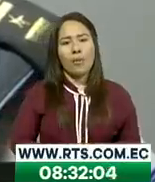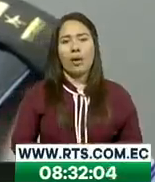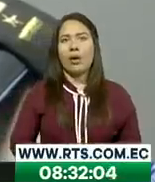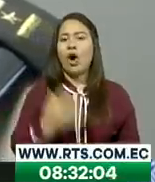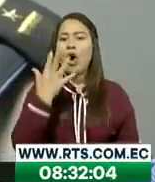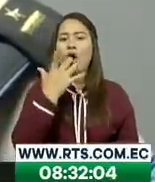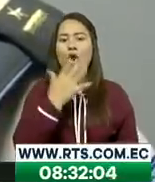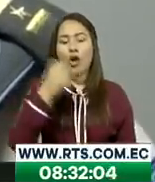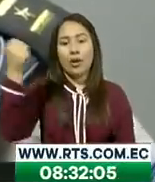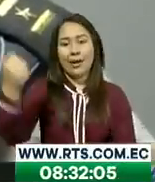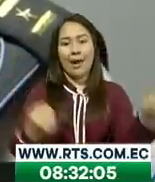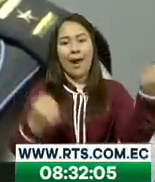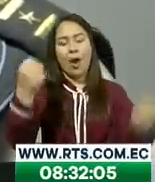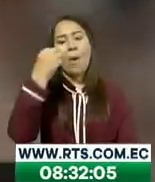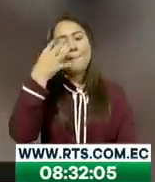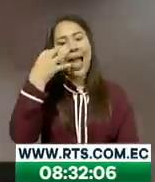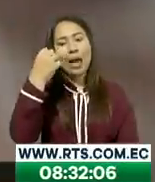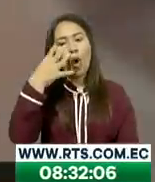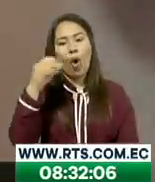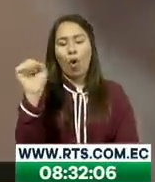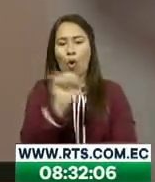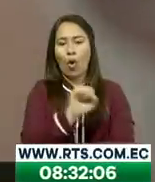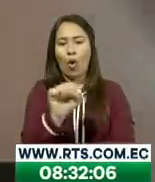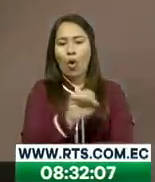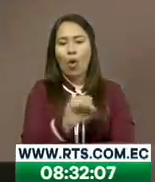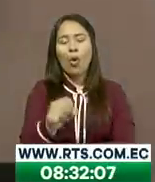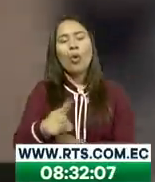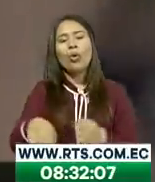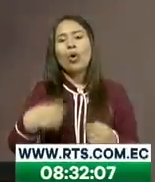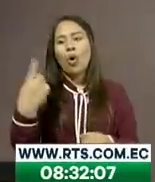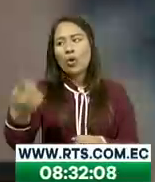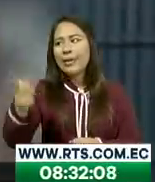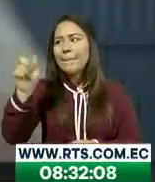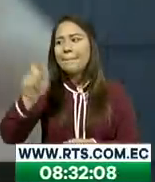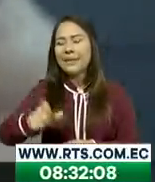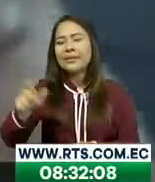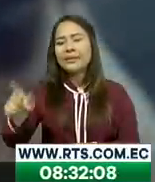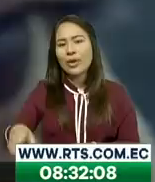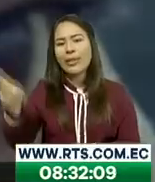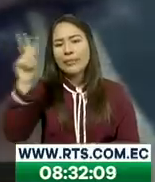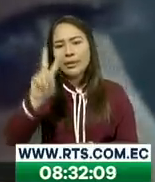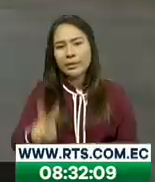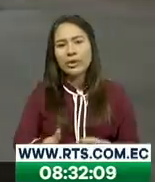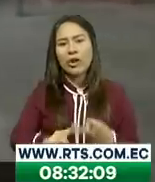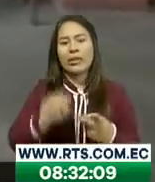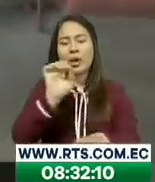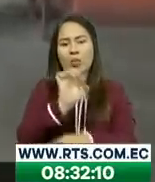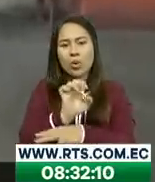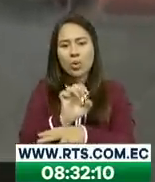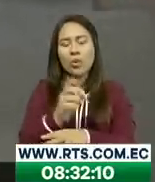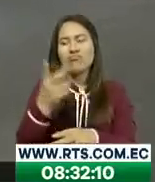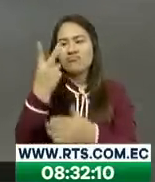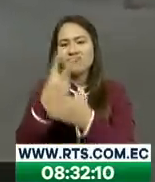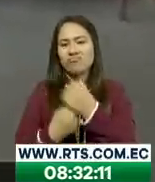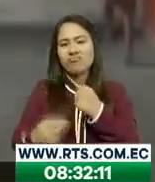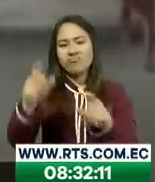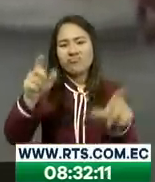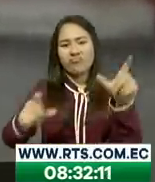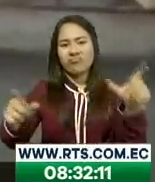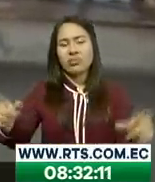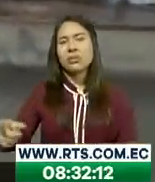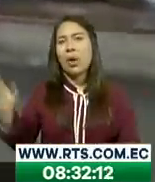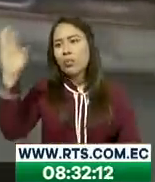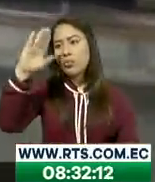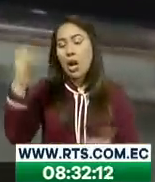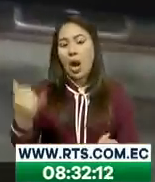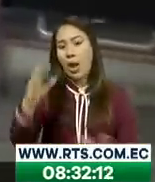blanco, un pasamontañas color negro y el arma de fuego. Los otros integrantes de la banda serían venezolanos y ecuatorianos, que ahora son buscados por